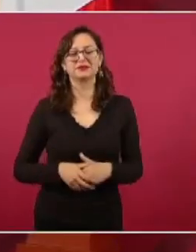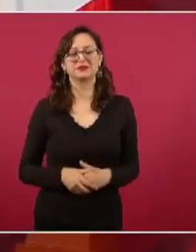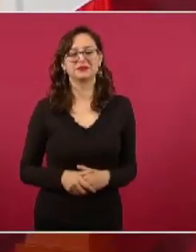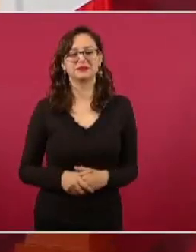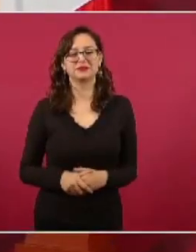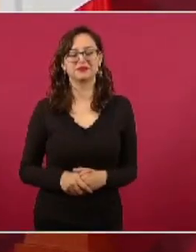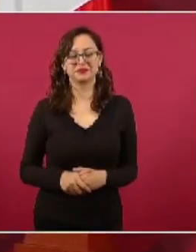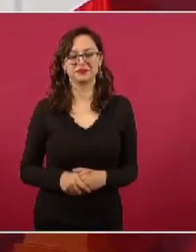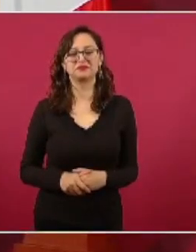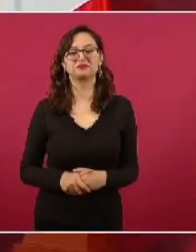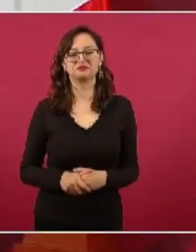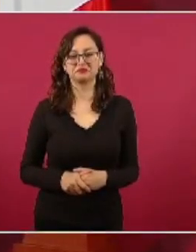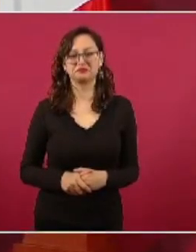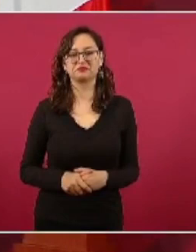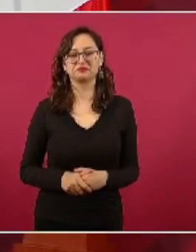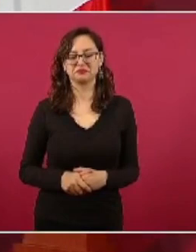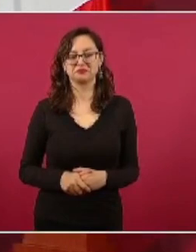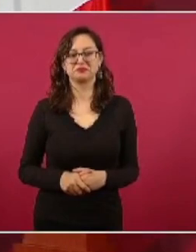Sí.